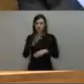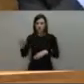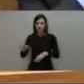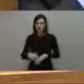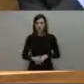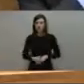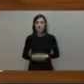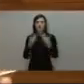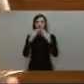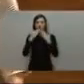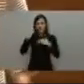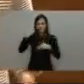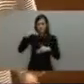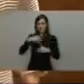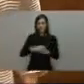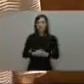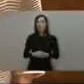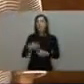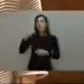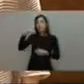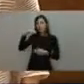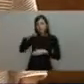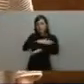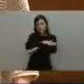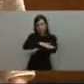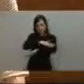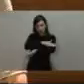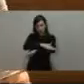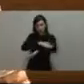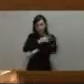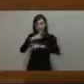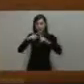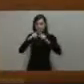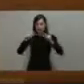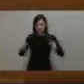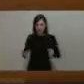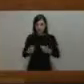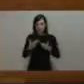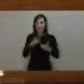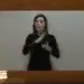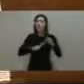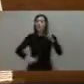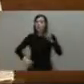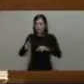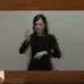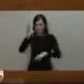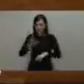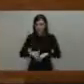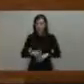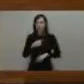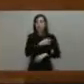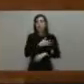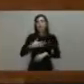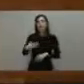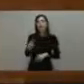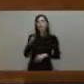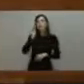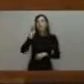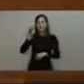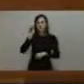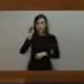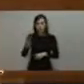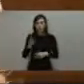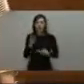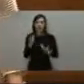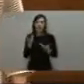Gracias, presidente. Señor presidente del Gobierno de Asturias, de momento, yo quería formularle en nombre de mi grupo